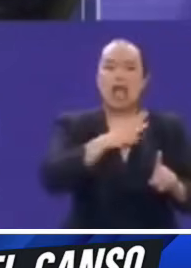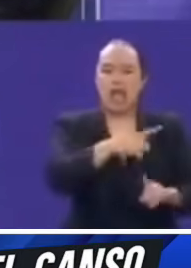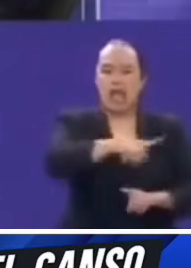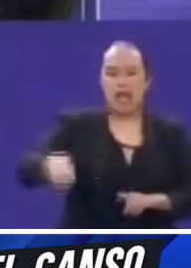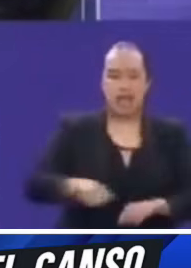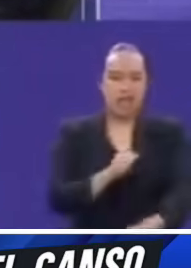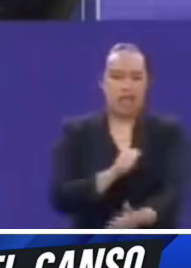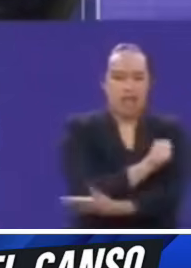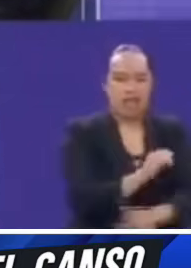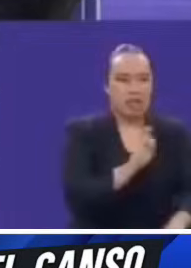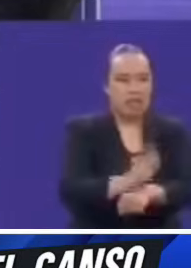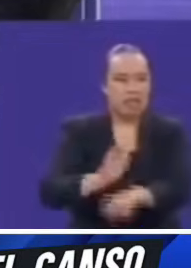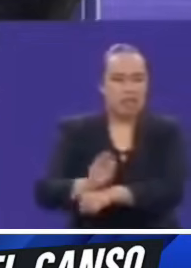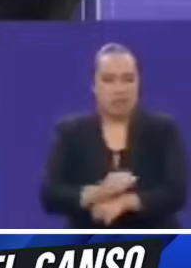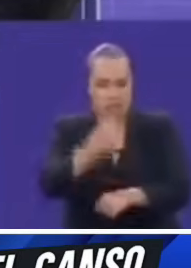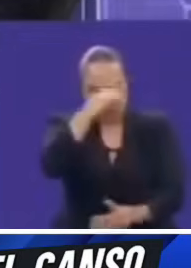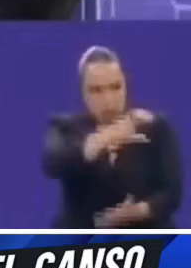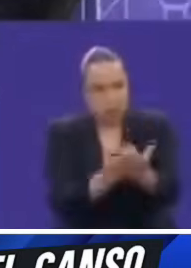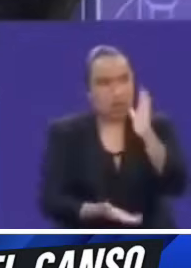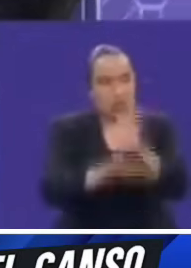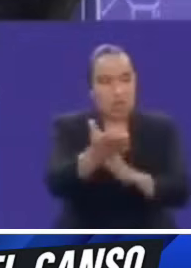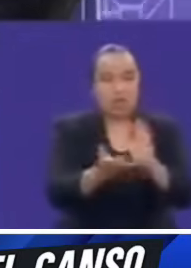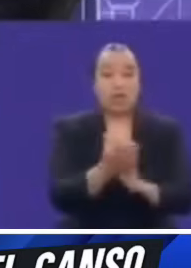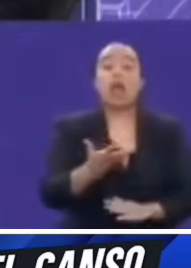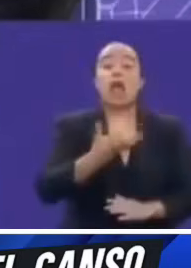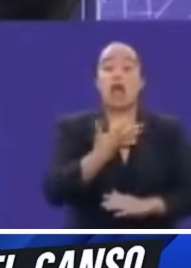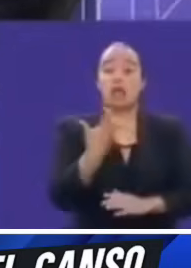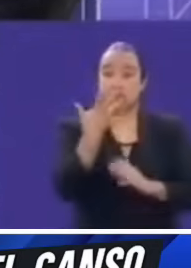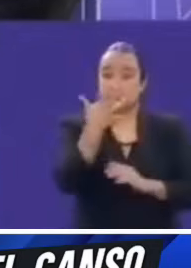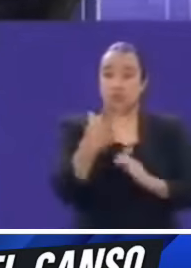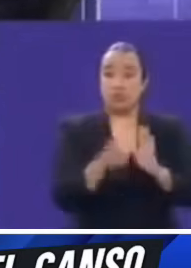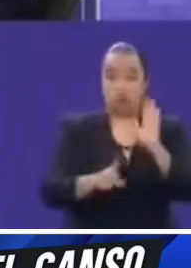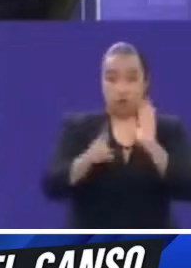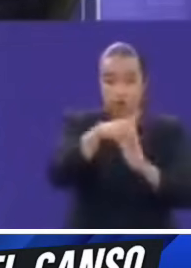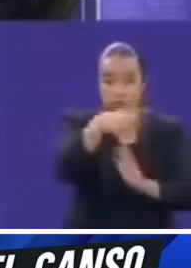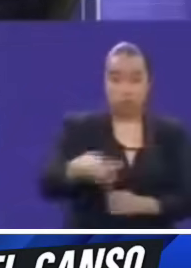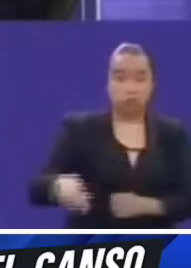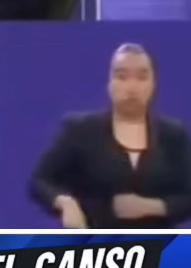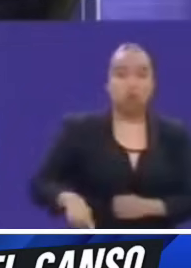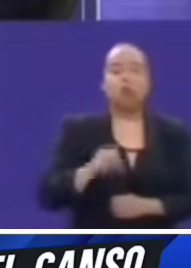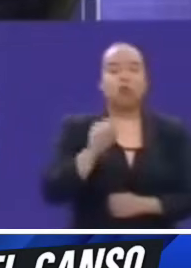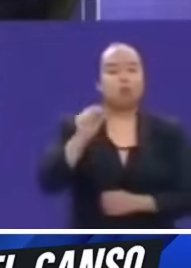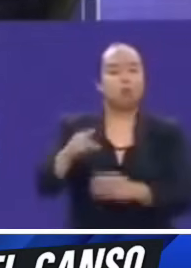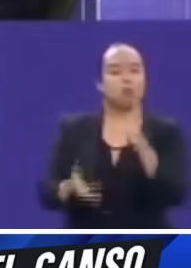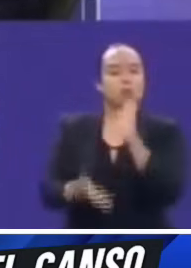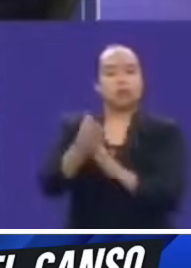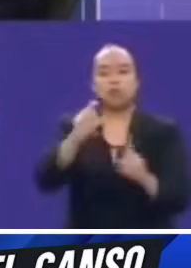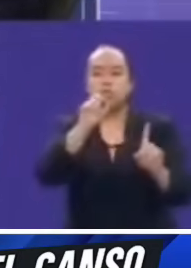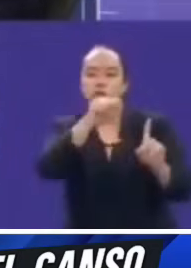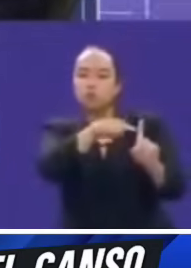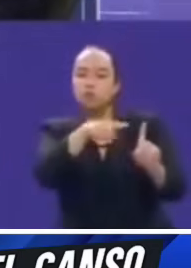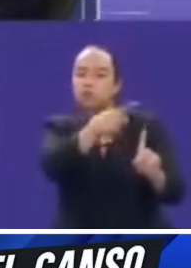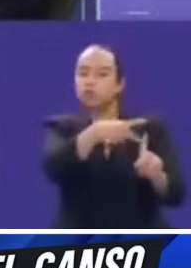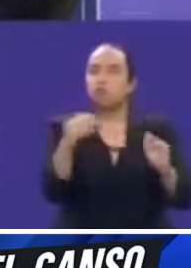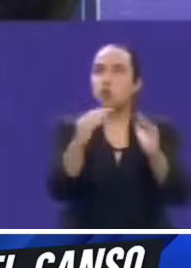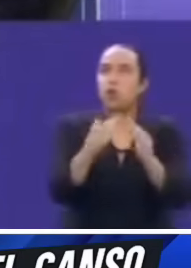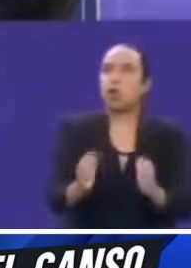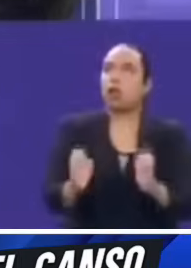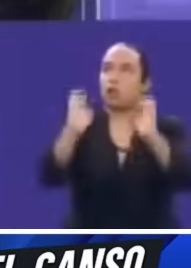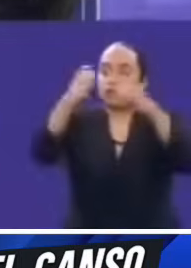cinco departamentos al gobierno de la ciudad es el mismo constructor de donde vive Así